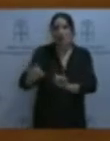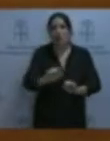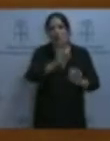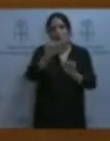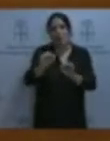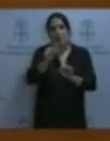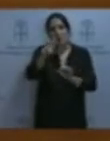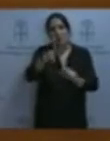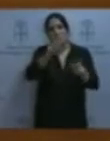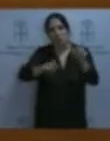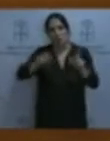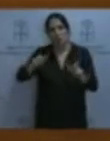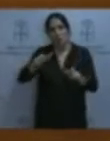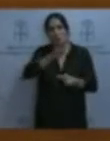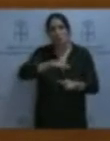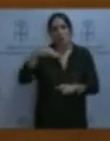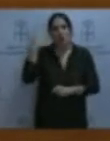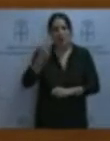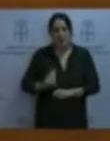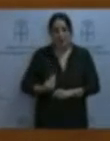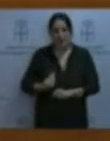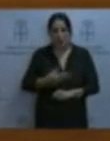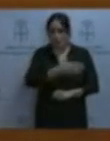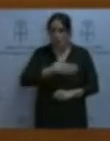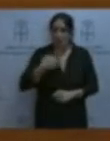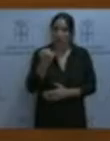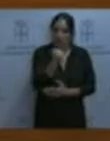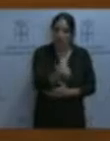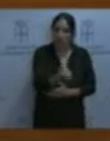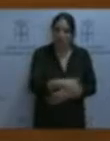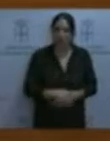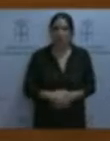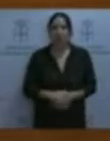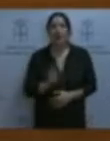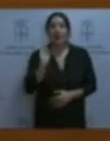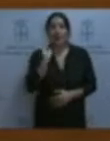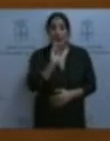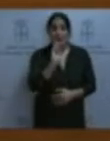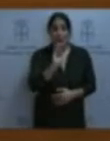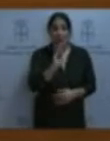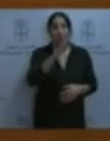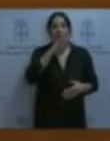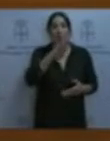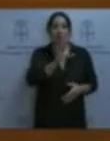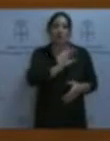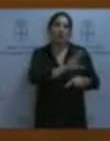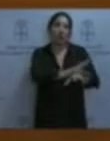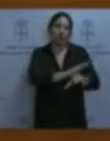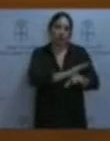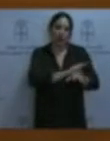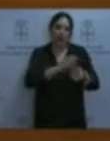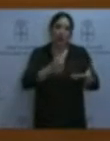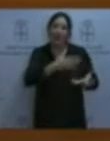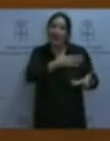palestino. El objetivo de esta interpelación, señor consejero, no es otro que el de